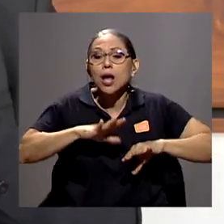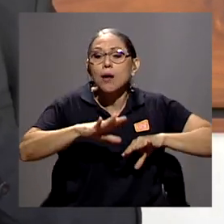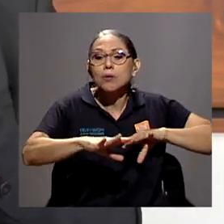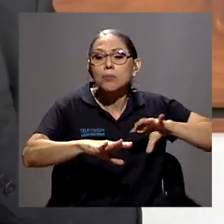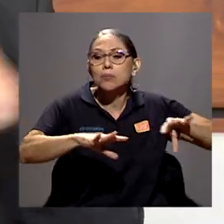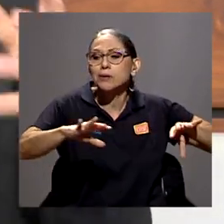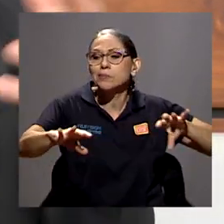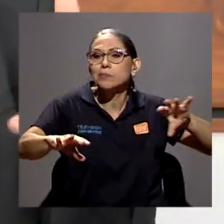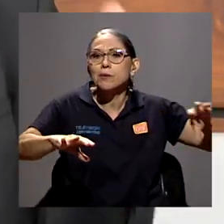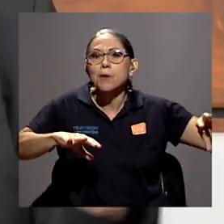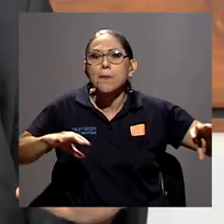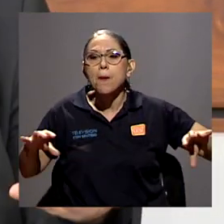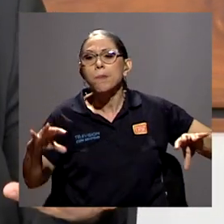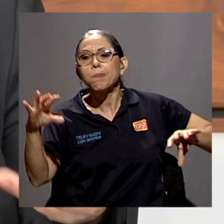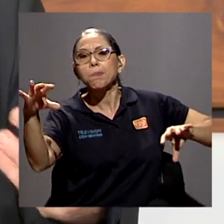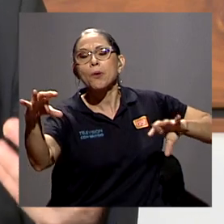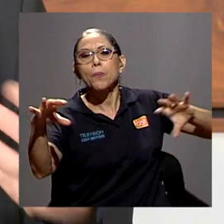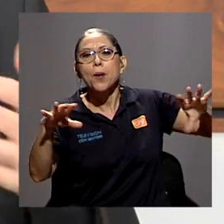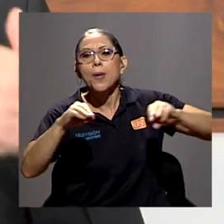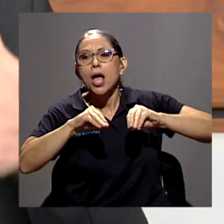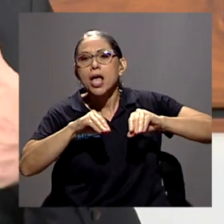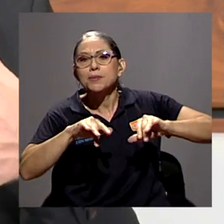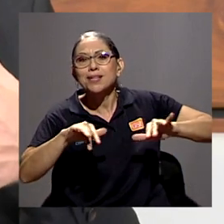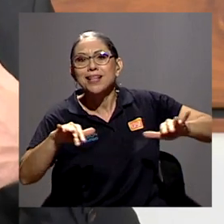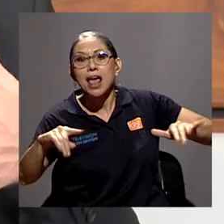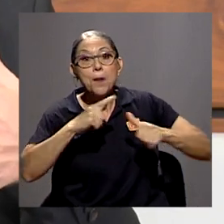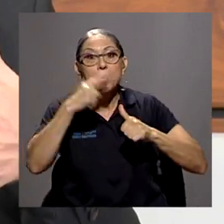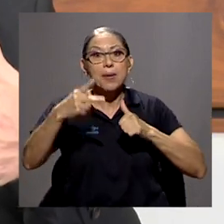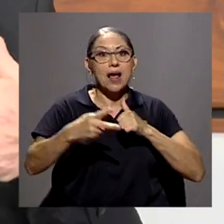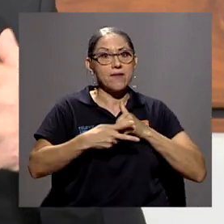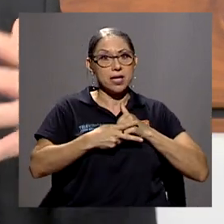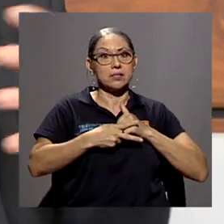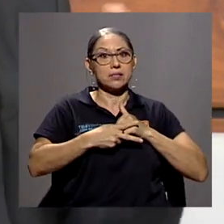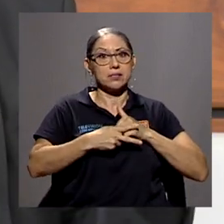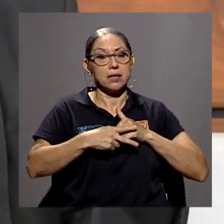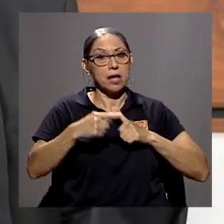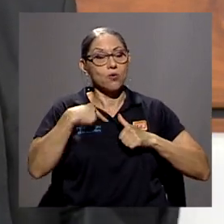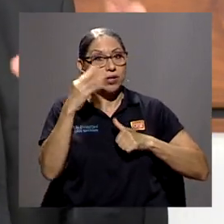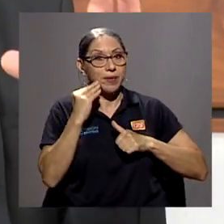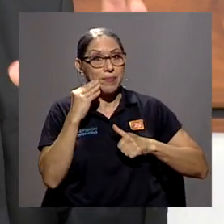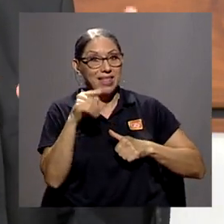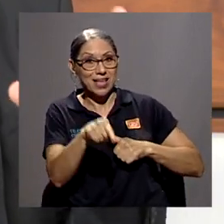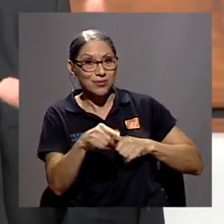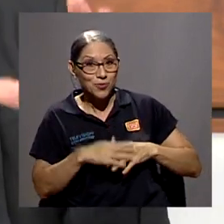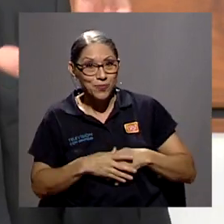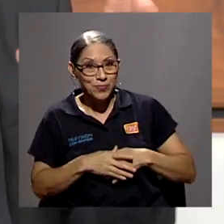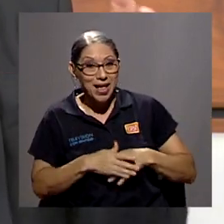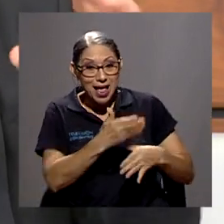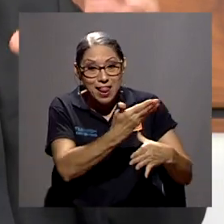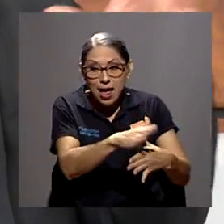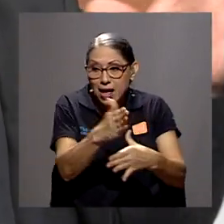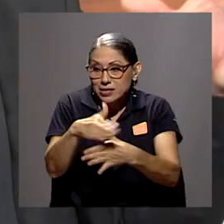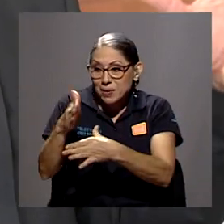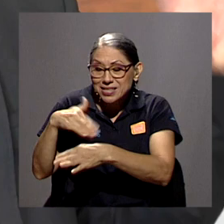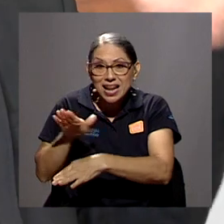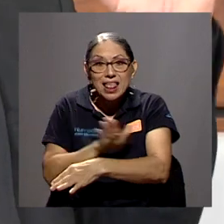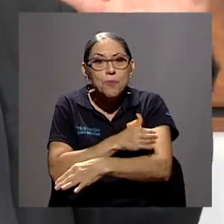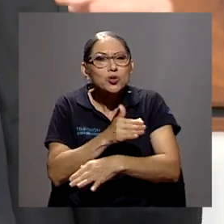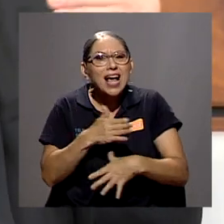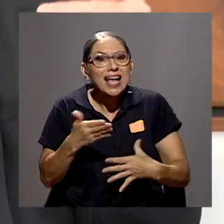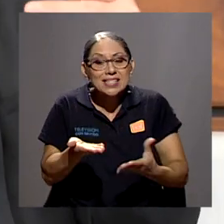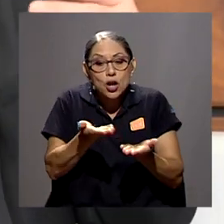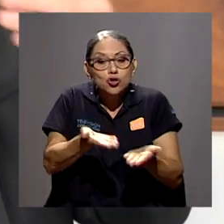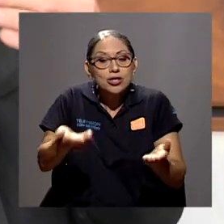estamos que yo experimenté en esta pieza por primera vez de mi catálogo la especialidad de la música consiste en colocar los